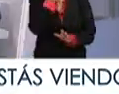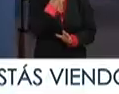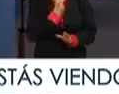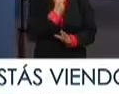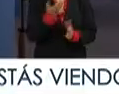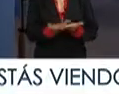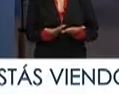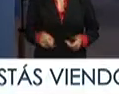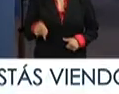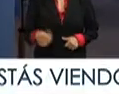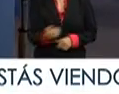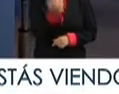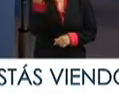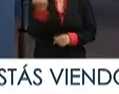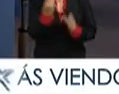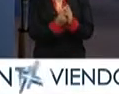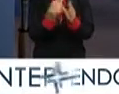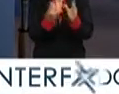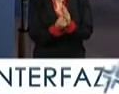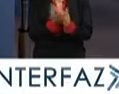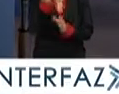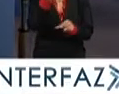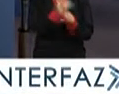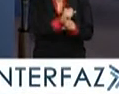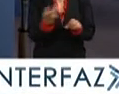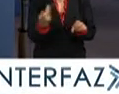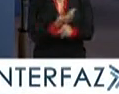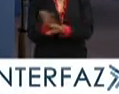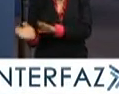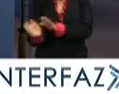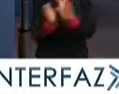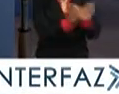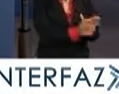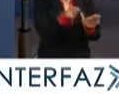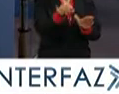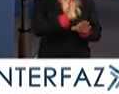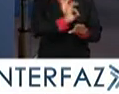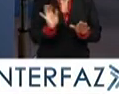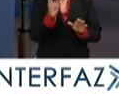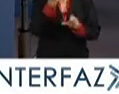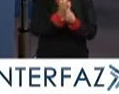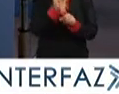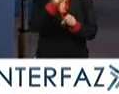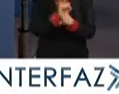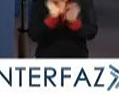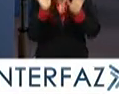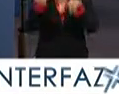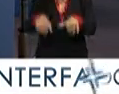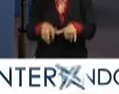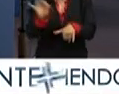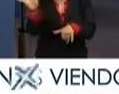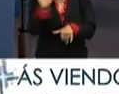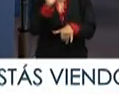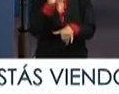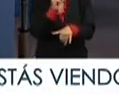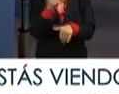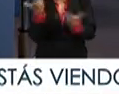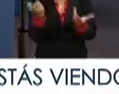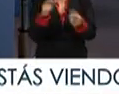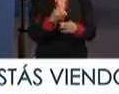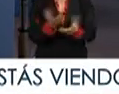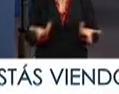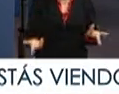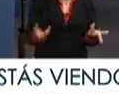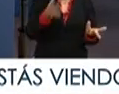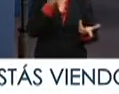modo. Afortunadamente en este curso pasa una semana y pero te puedes inscribir a la segunda semana y si no pues pudiste por X o Y